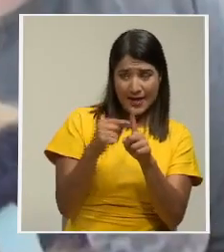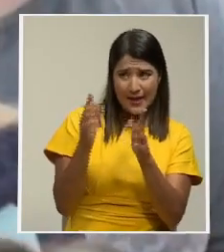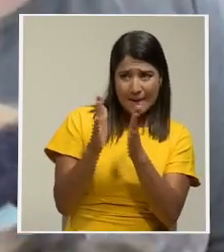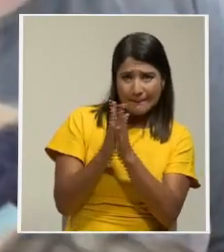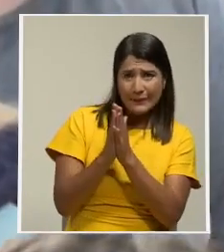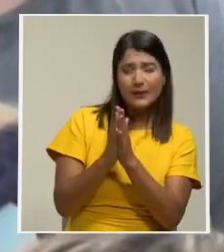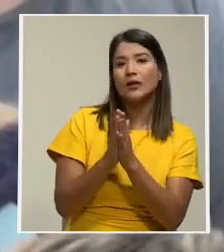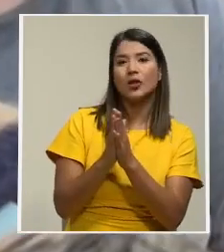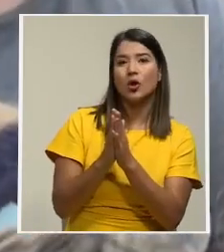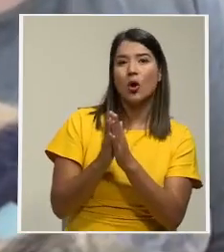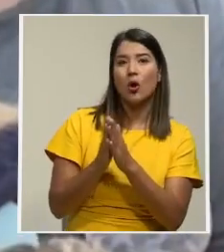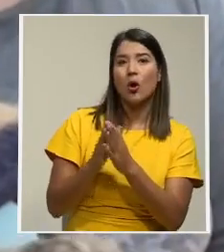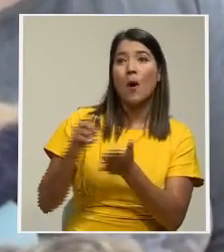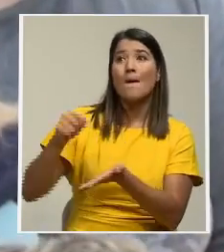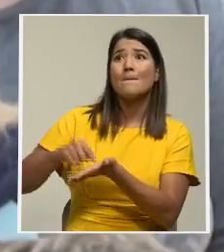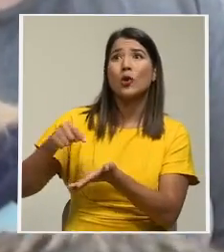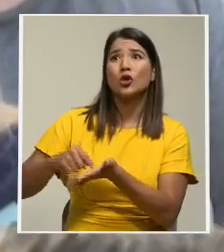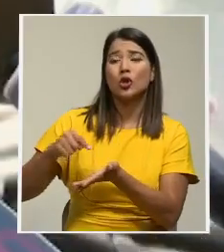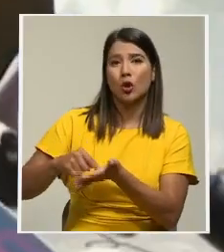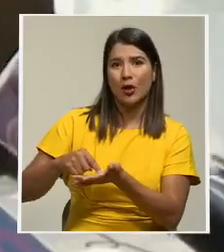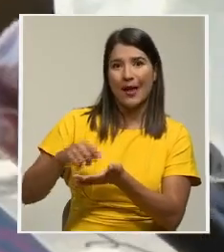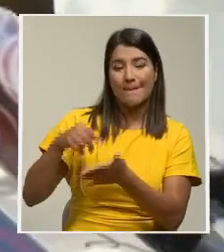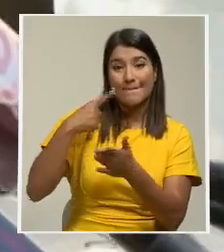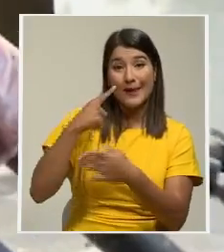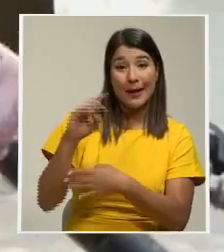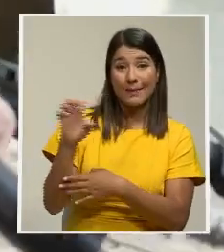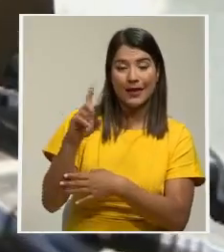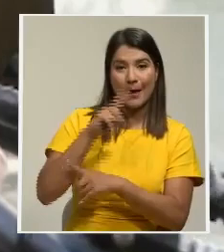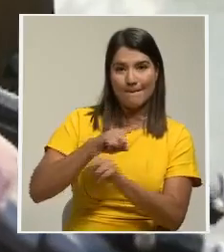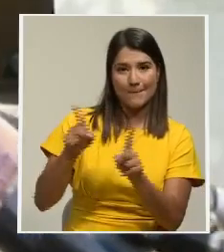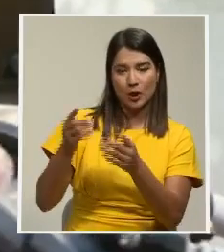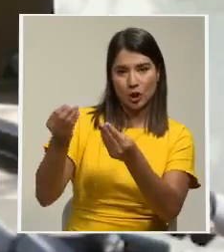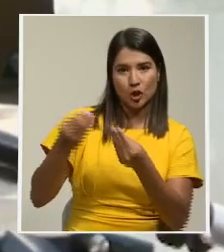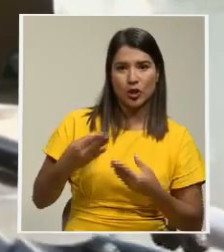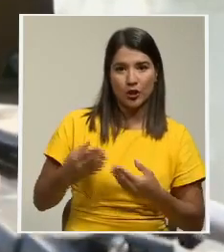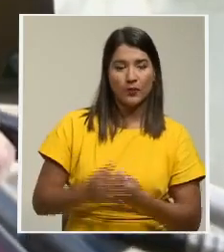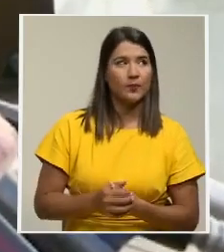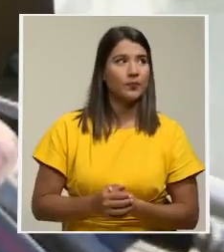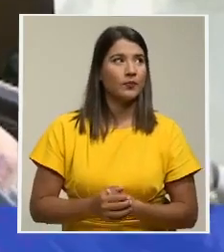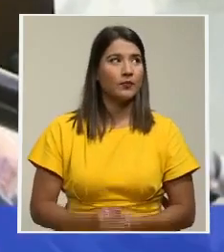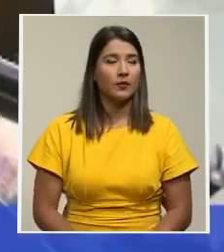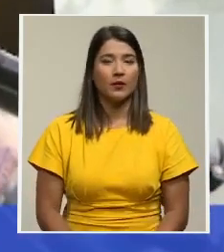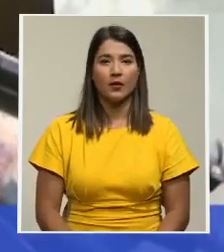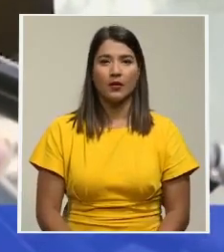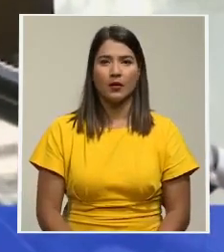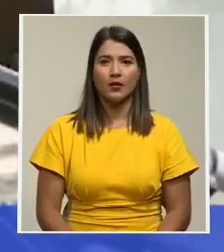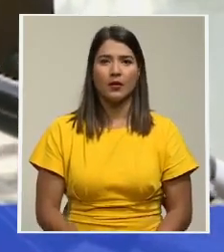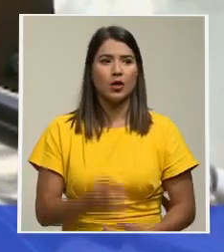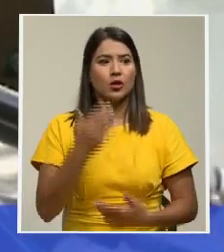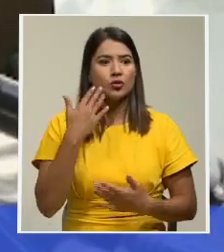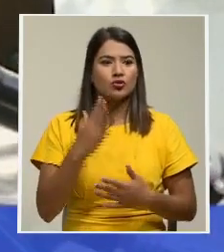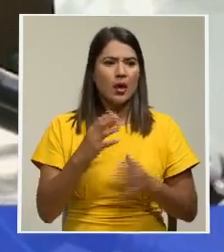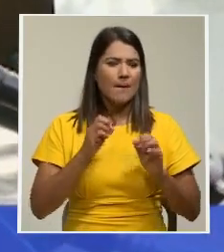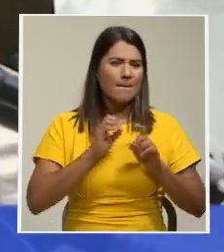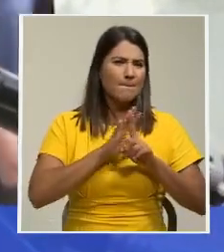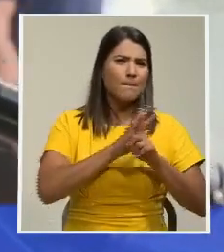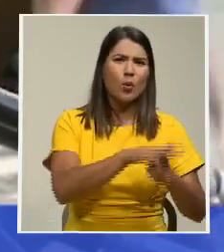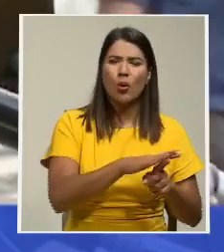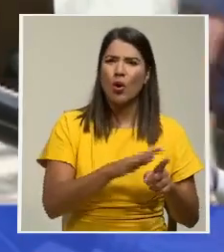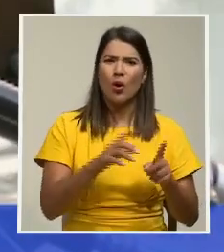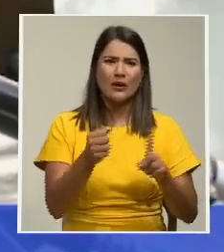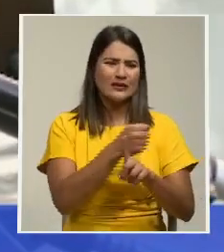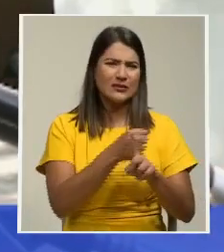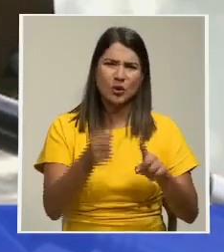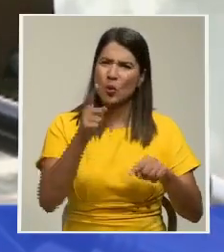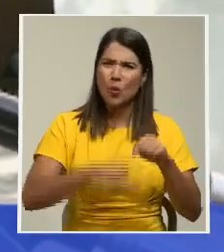botón antipánico, pero no lo obtuvo. No podemos recibir más maltrato, así sea un empujón, una agresión, lo que sea.